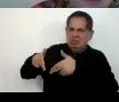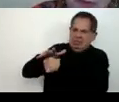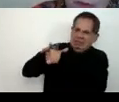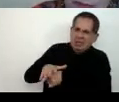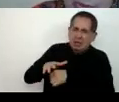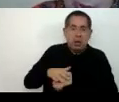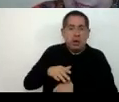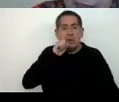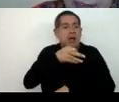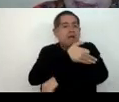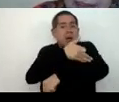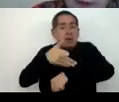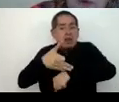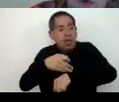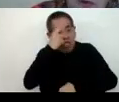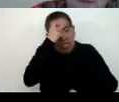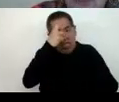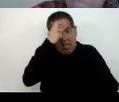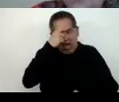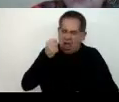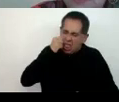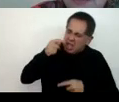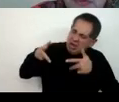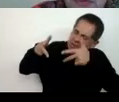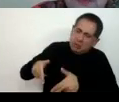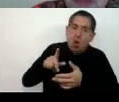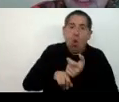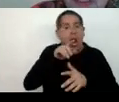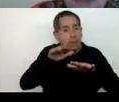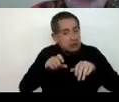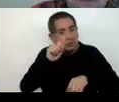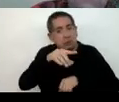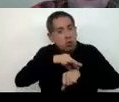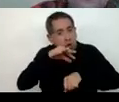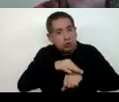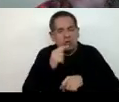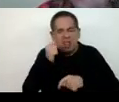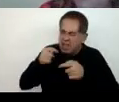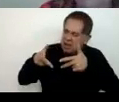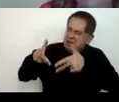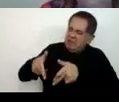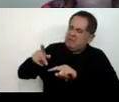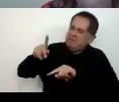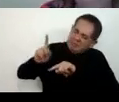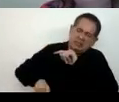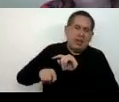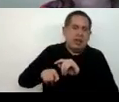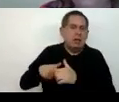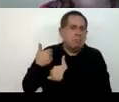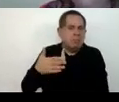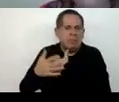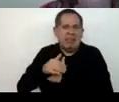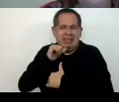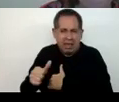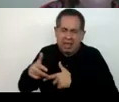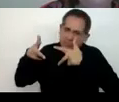los mismos familiares o por el personal de salud. Y bueno, vamos a ver qué es